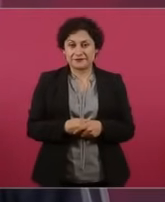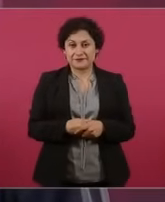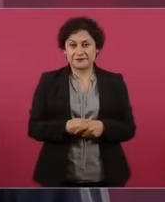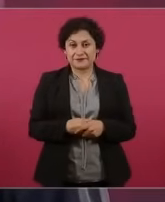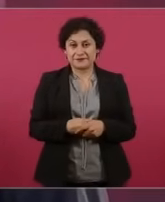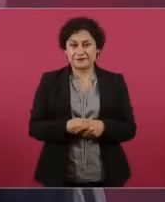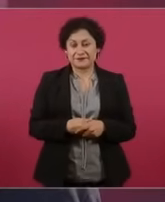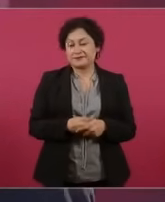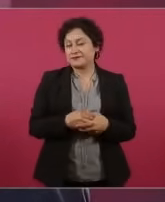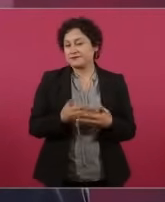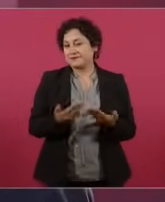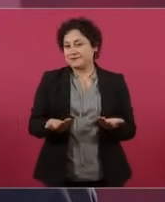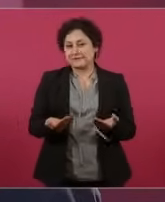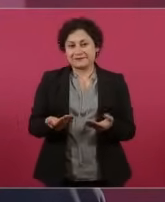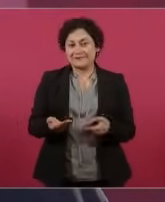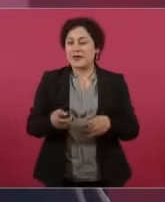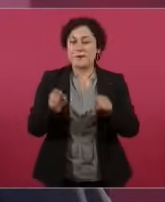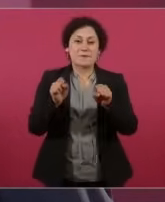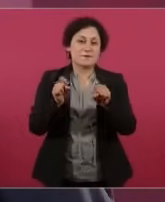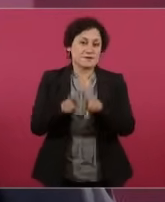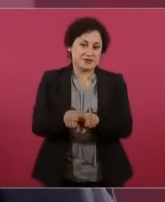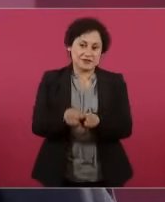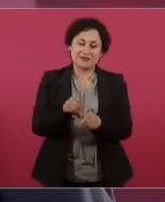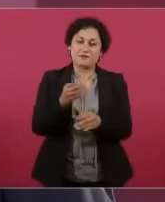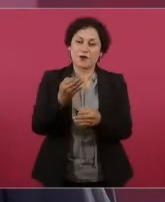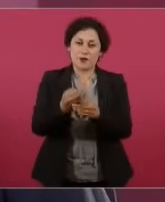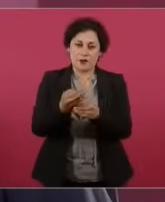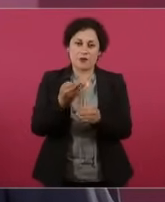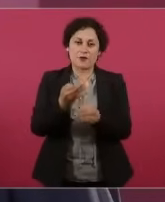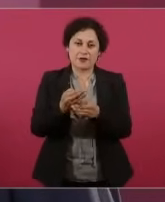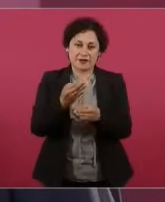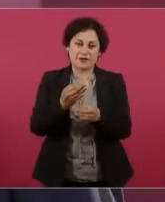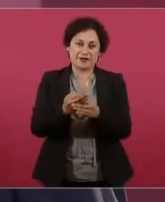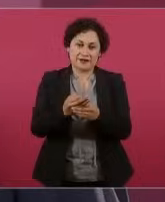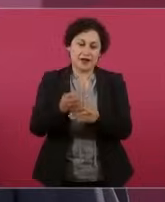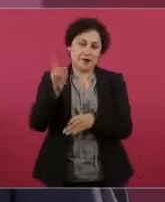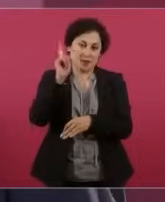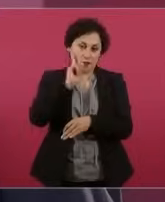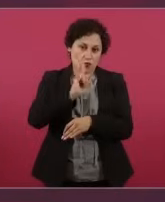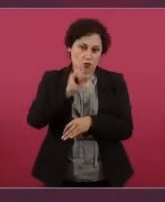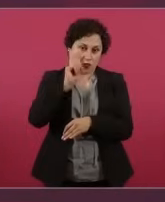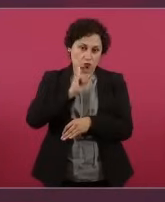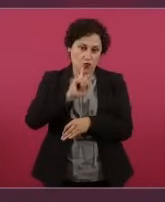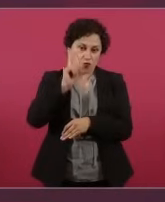Y lo mismo, seguramente, con la señora